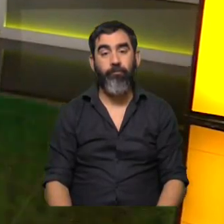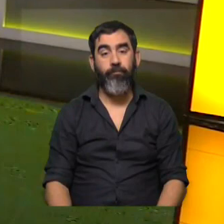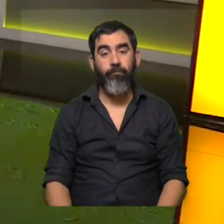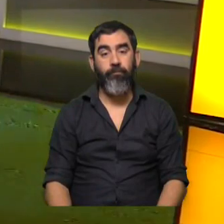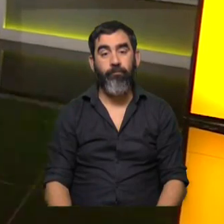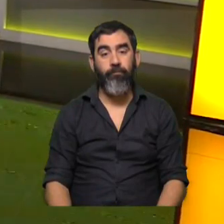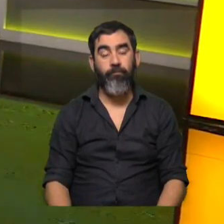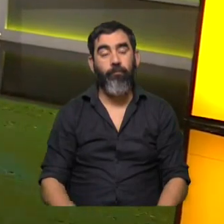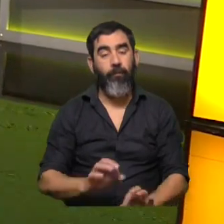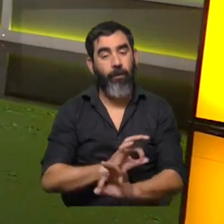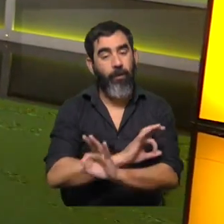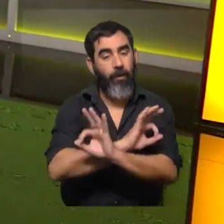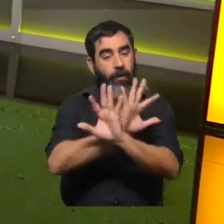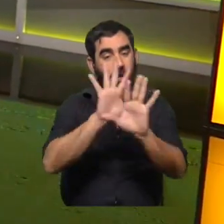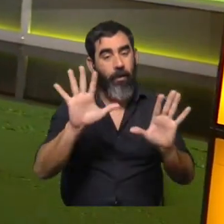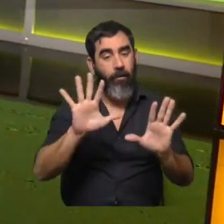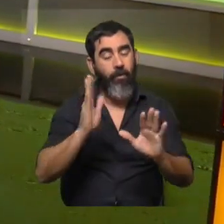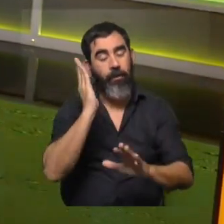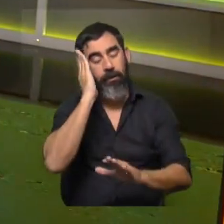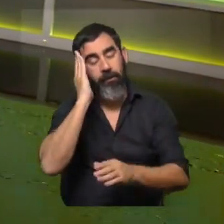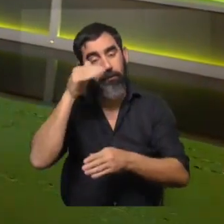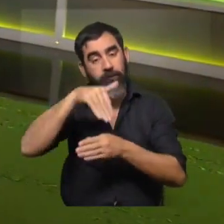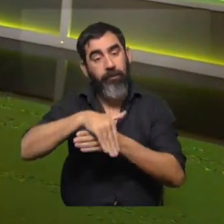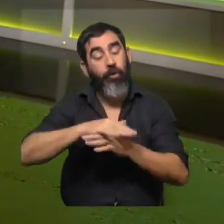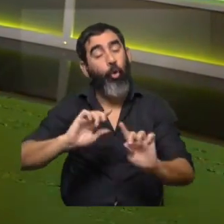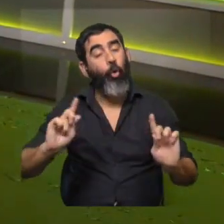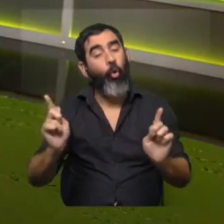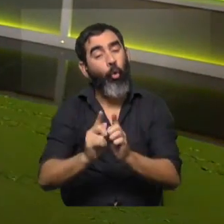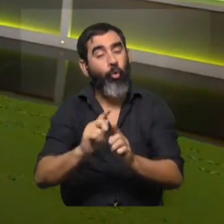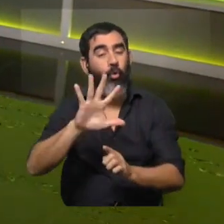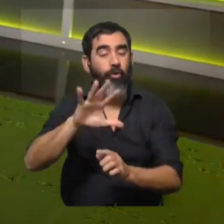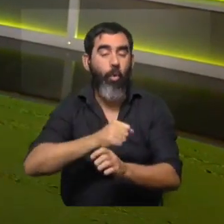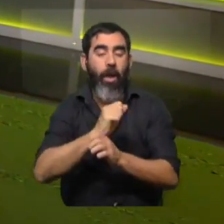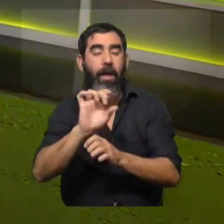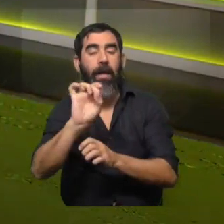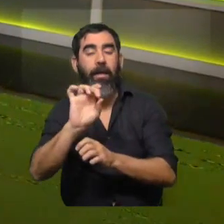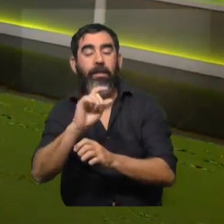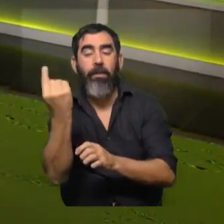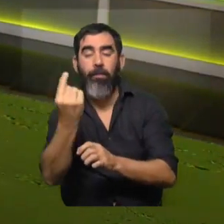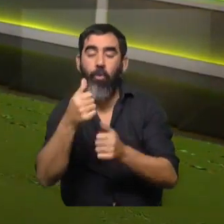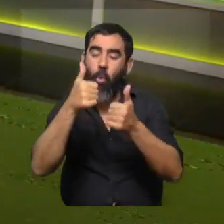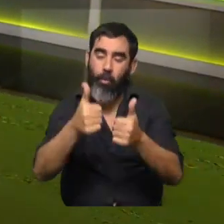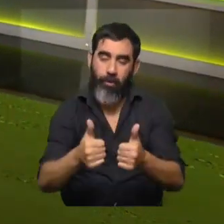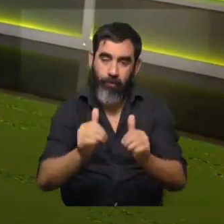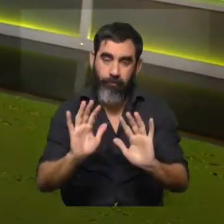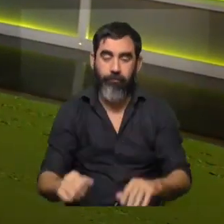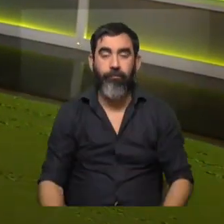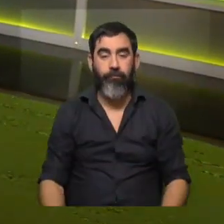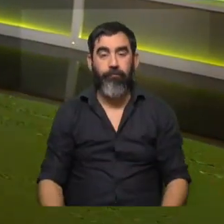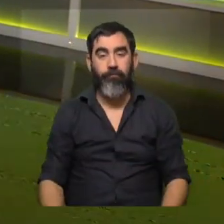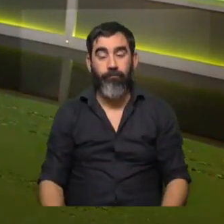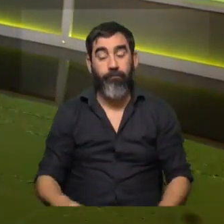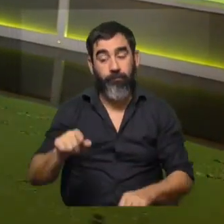Bueno, va quedando claro, la siesta, pero cortita, ¿no? Entre 5 y 15 minutos hace bien y seguramente cuando